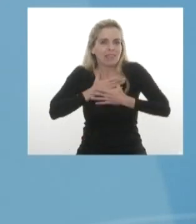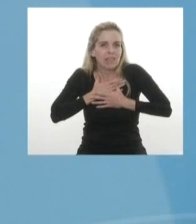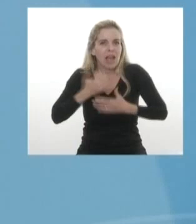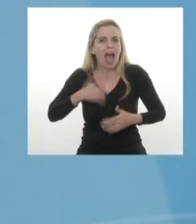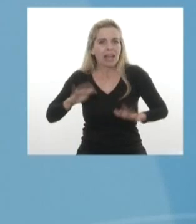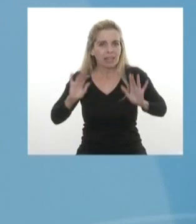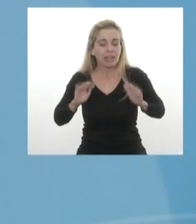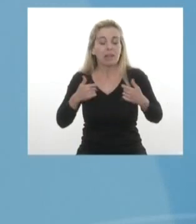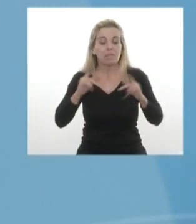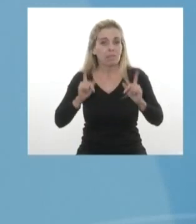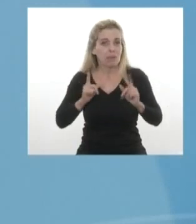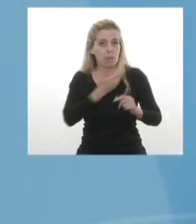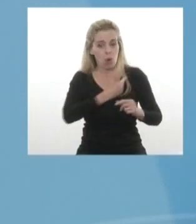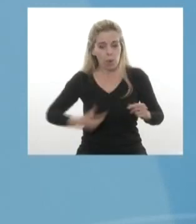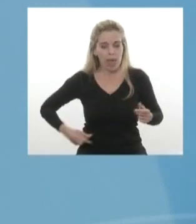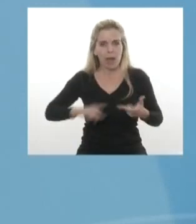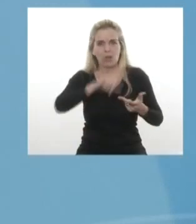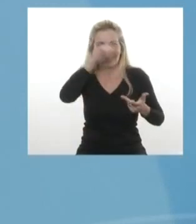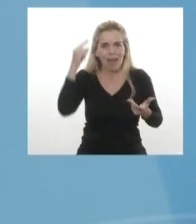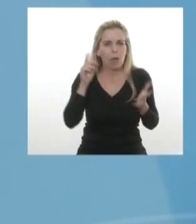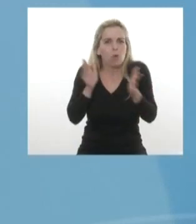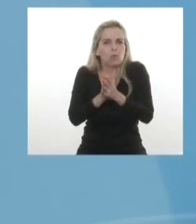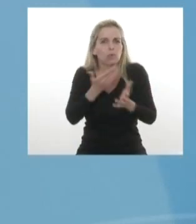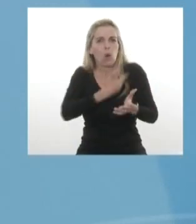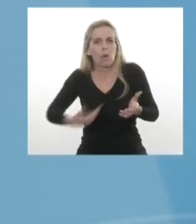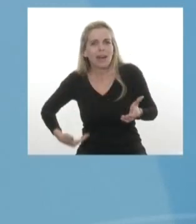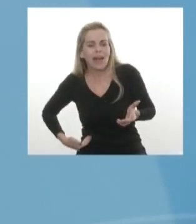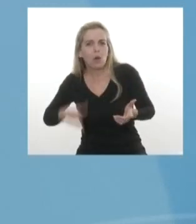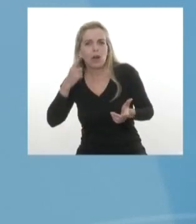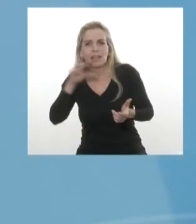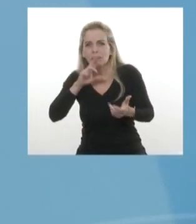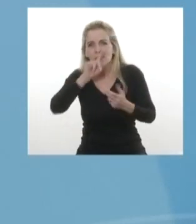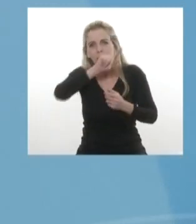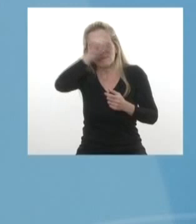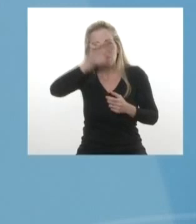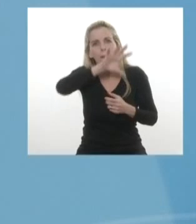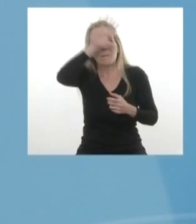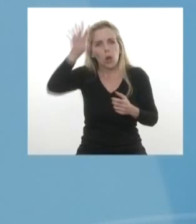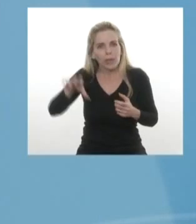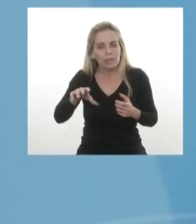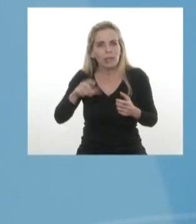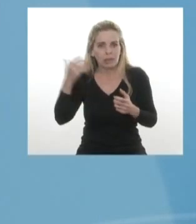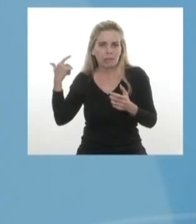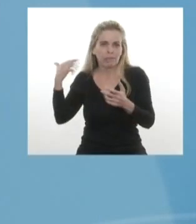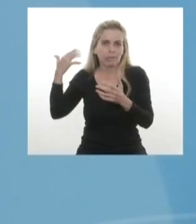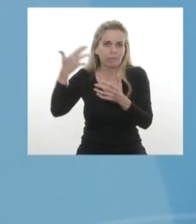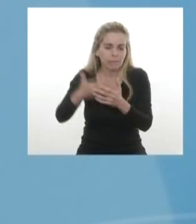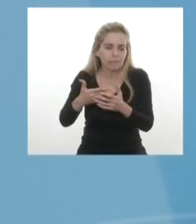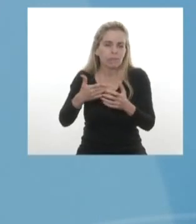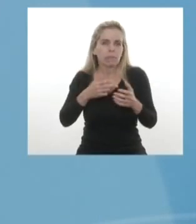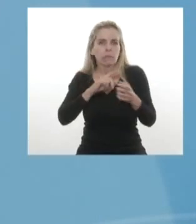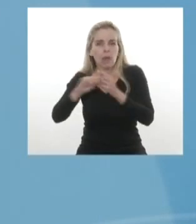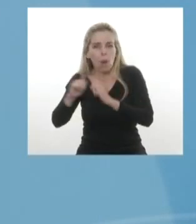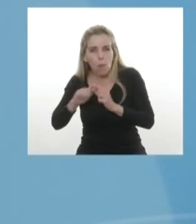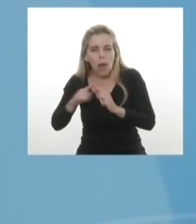Desde el Estado Nacional, junto a gobernadores y gobernadoras, venimos trabajando para superar la